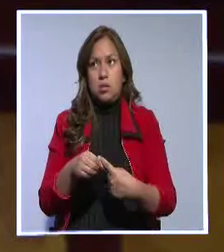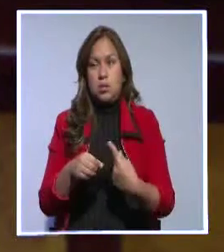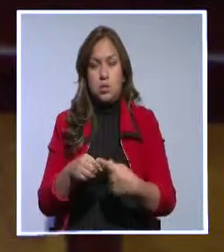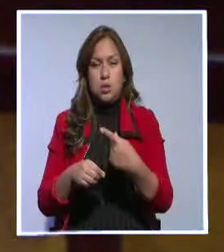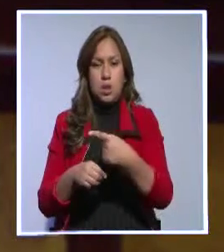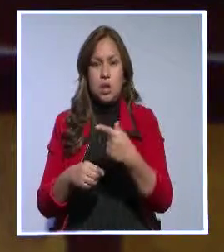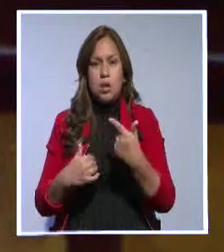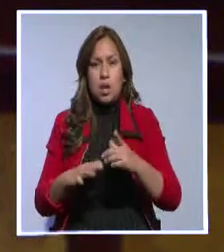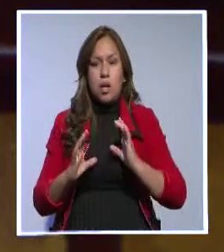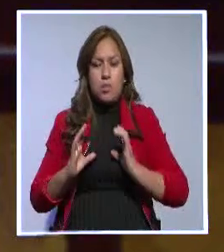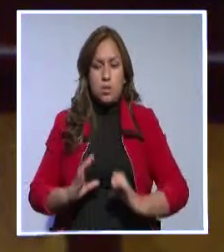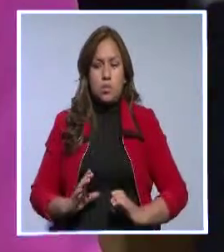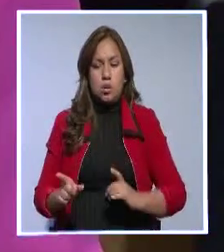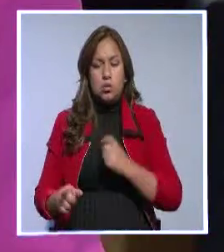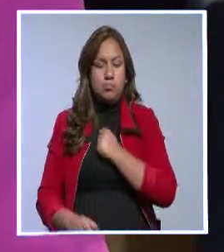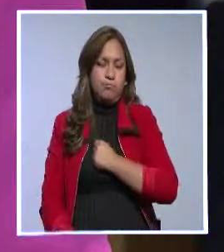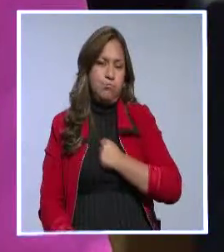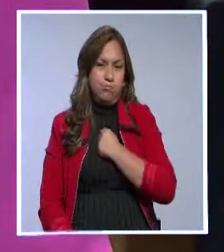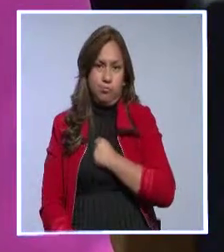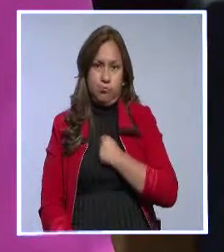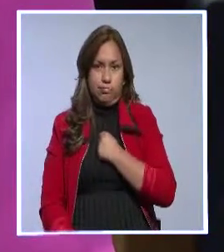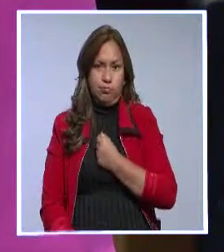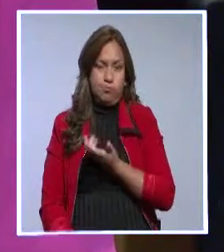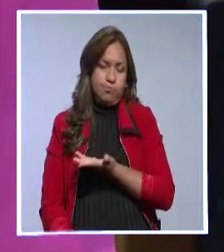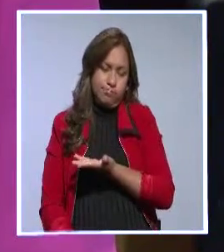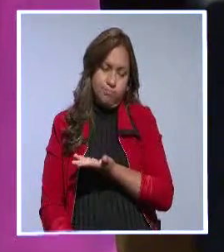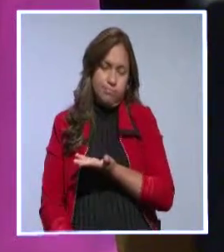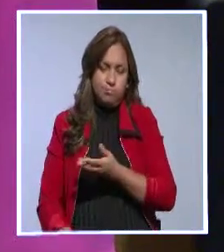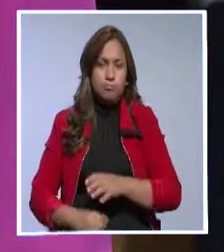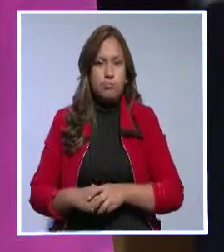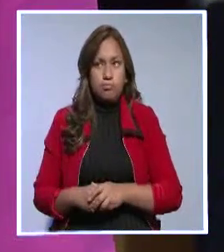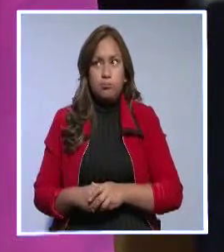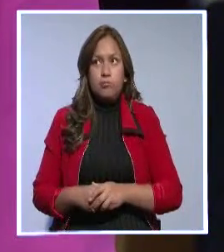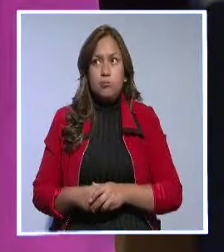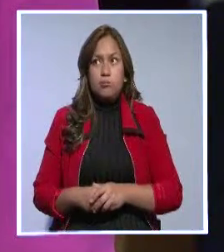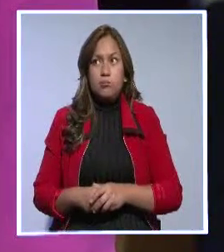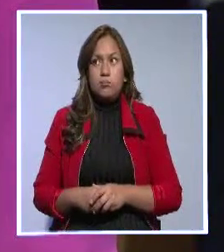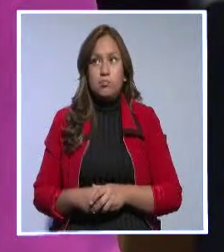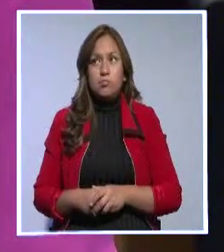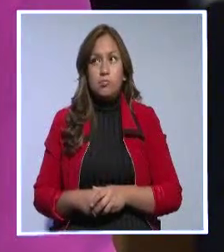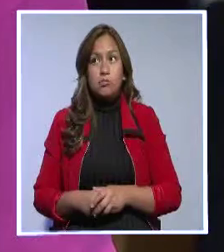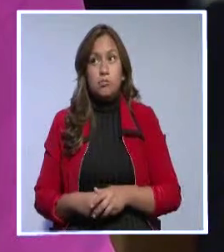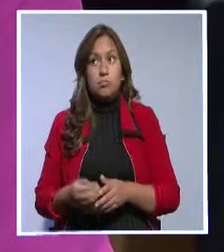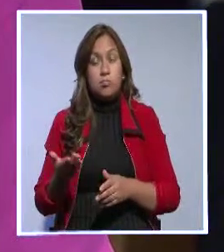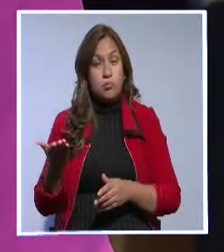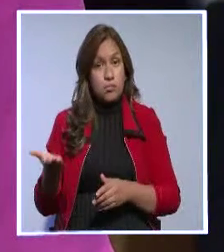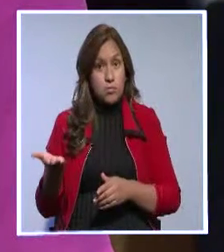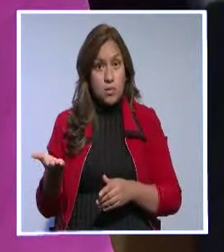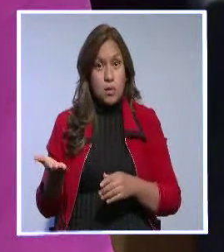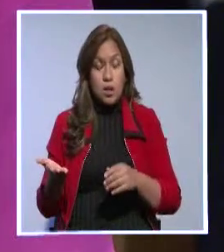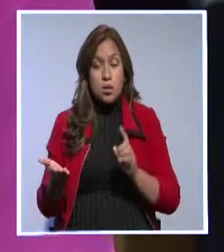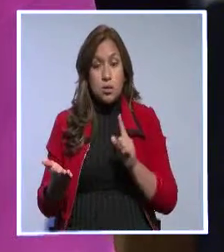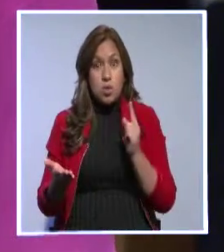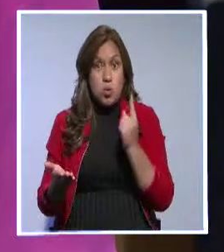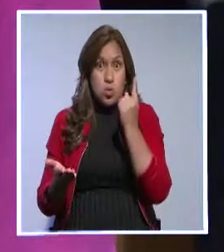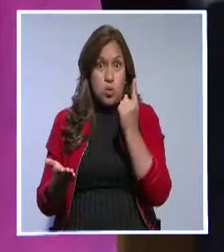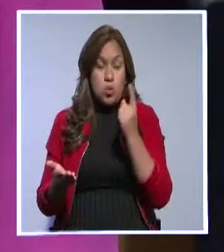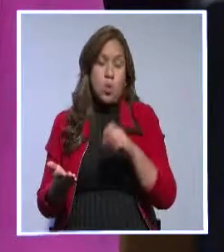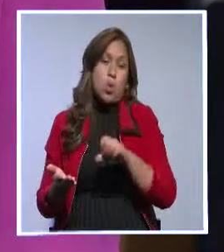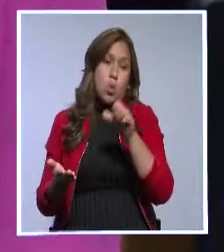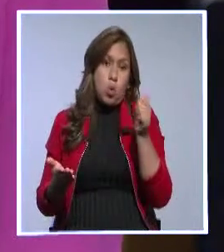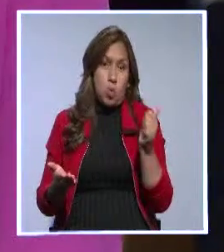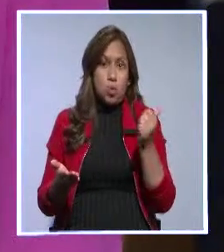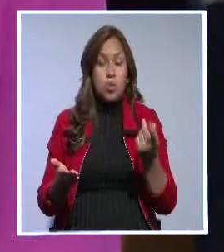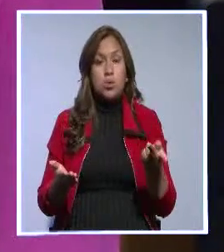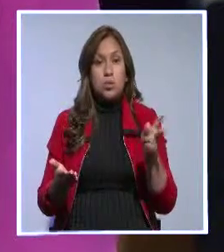policía metropolitana lamentable sin duda pero son los hechos lamentables no fue una la única situación que tuvieron que enfrentar también tuvieron este